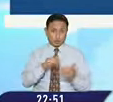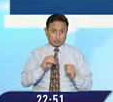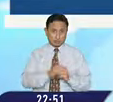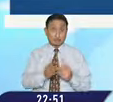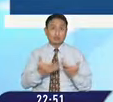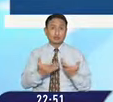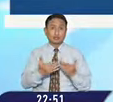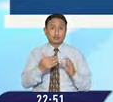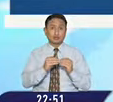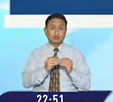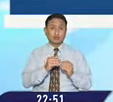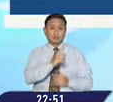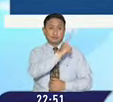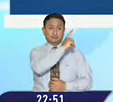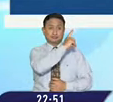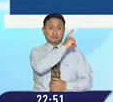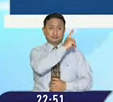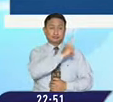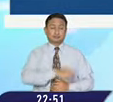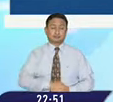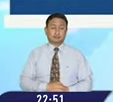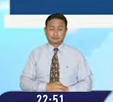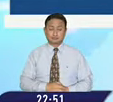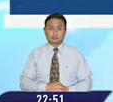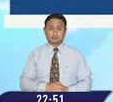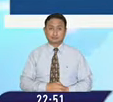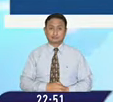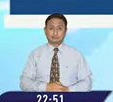puede reportar a la línea